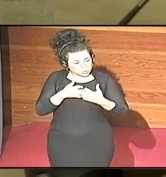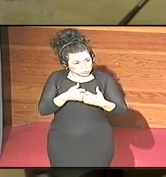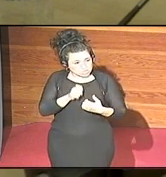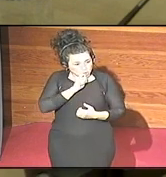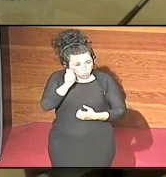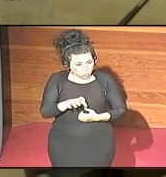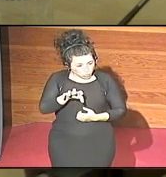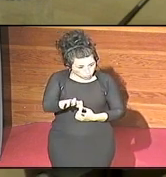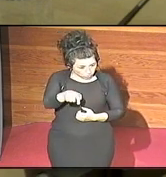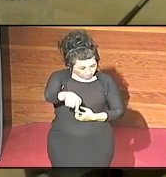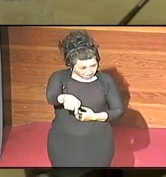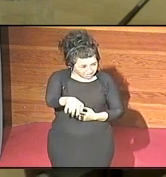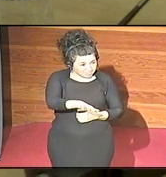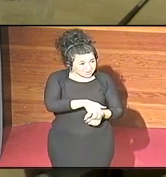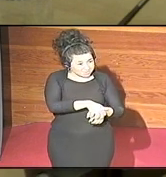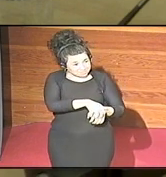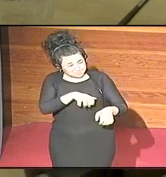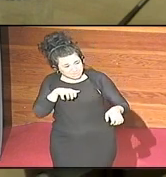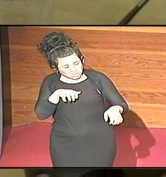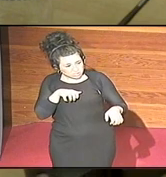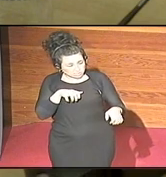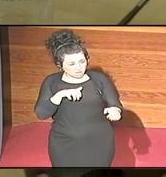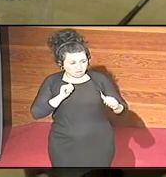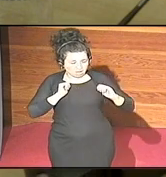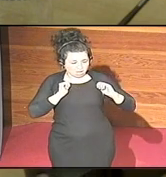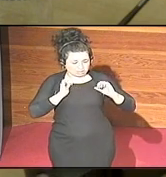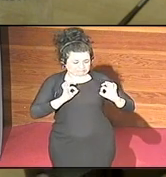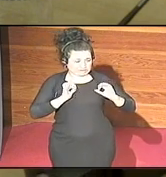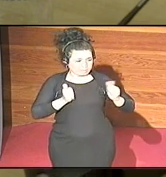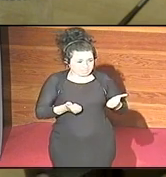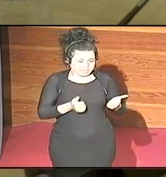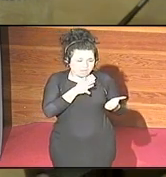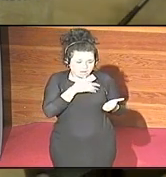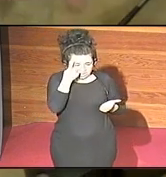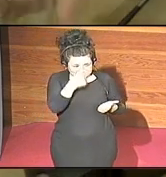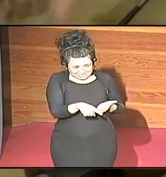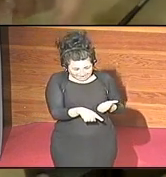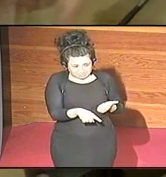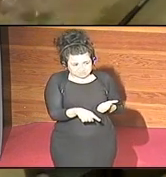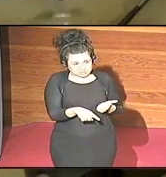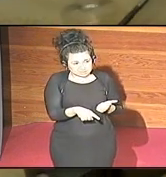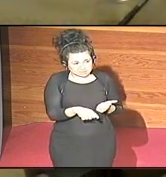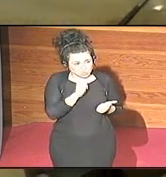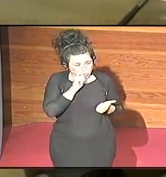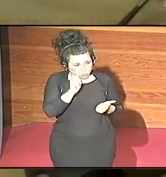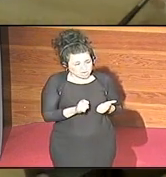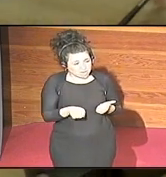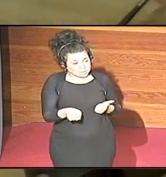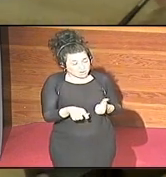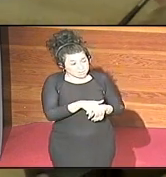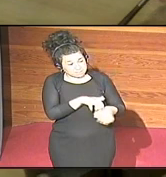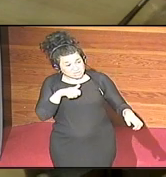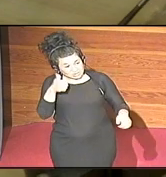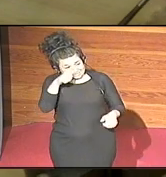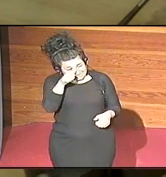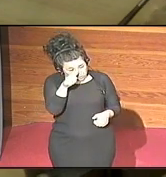la mayoría de ellos, de hecho, sobre todo al principio, ahora ya se sabe bastante que se trata de Ucrania, la mayoría de estos